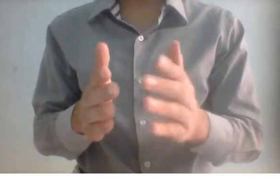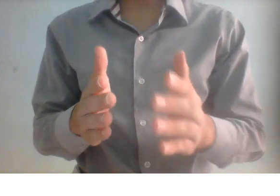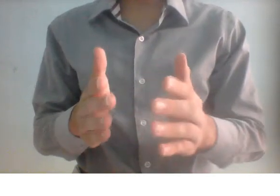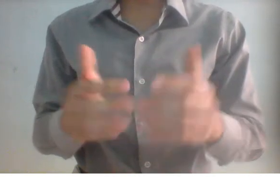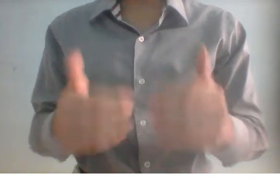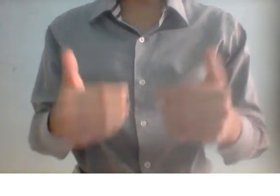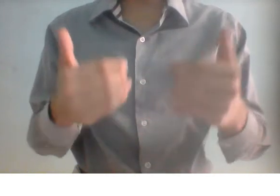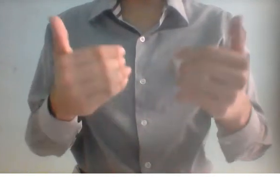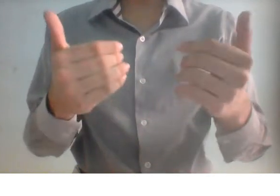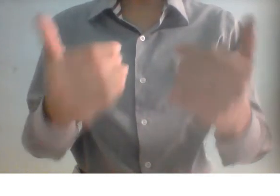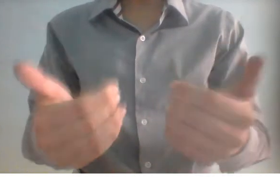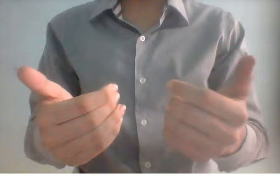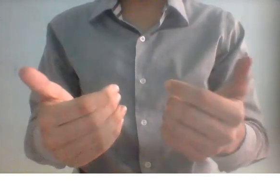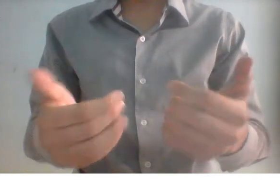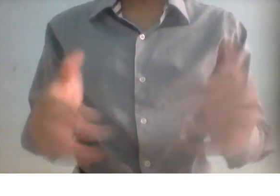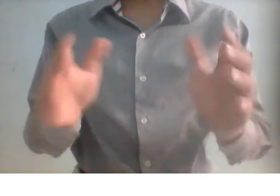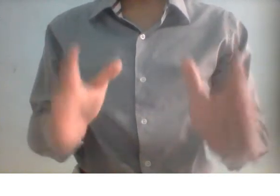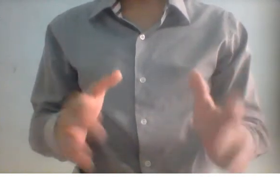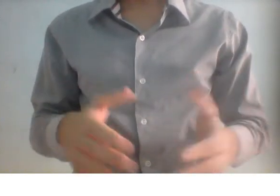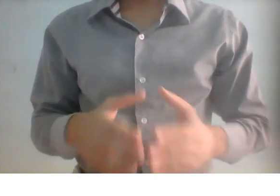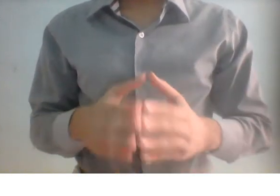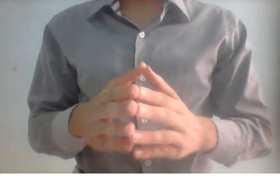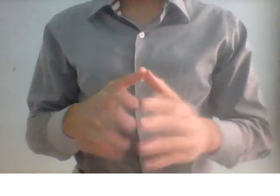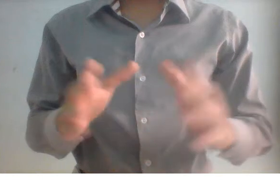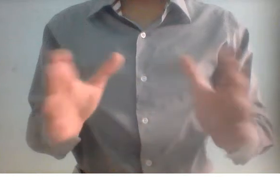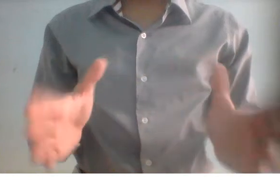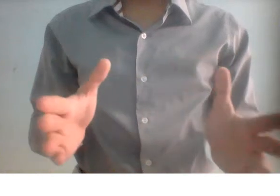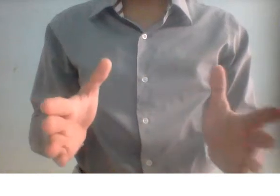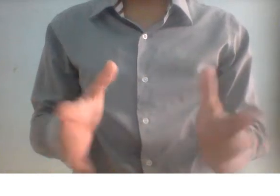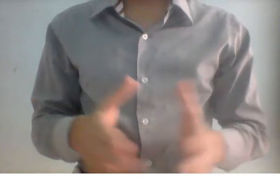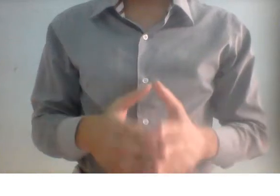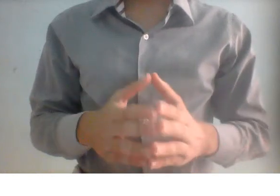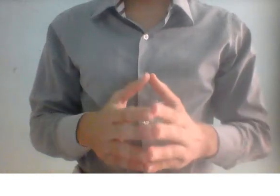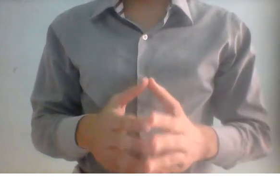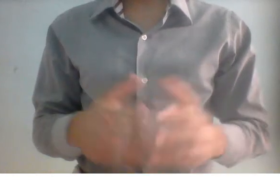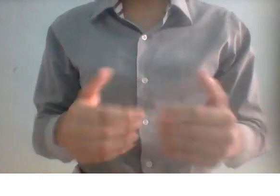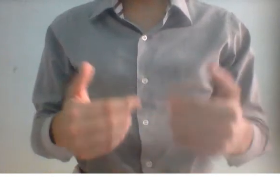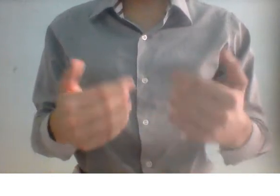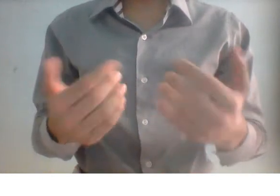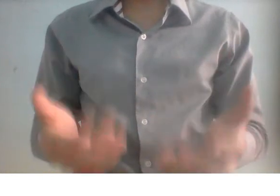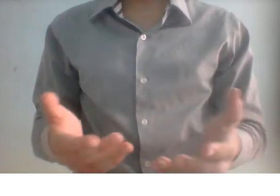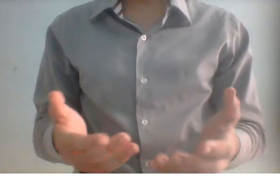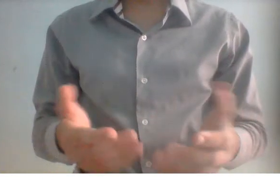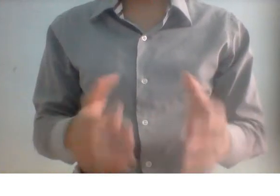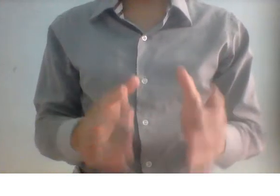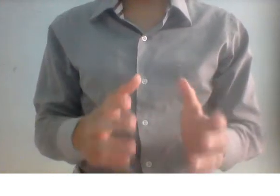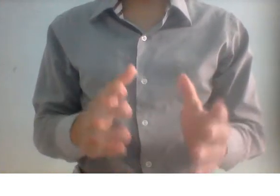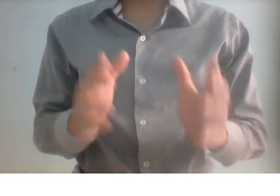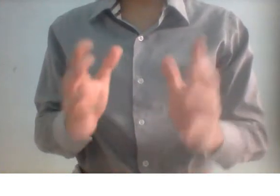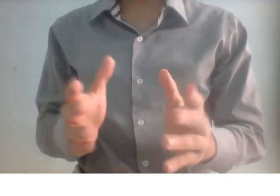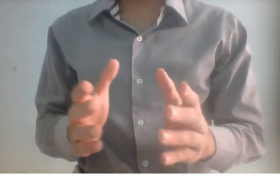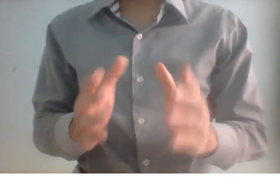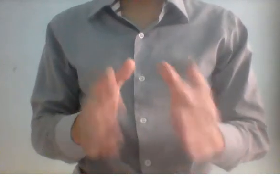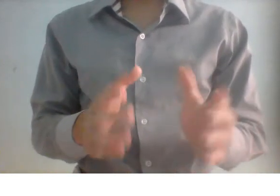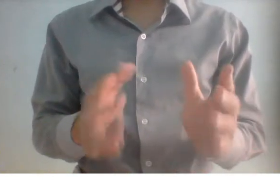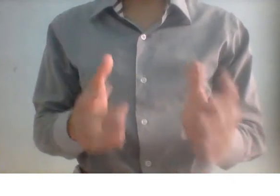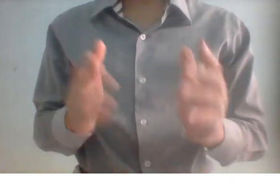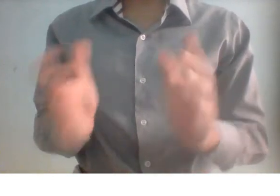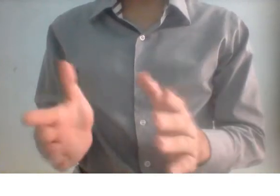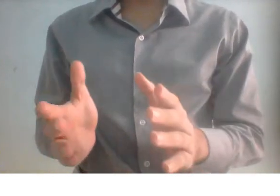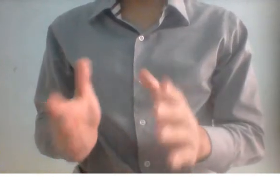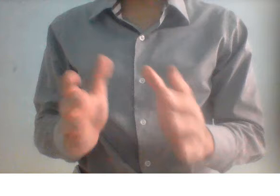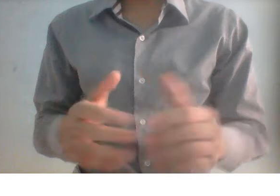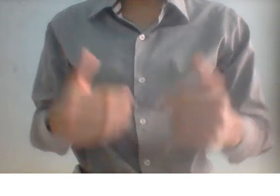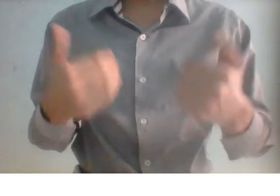ser Pemex, sino que va a ser esta empresa. Además, otros personajes por ahí destacaron que este tipo de acciones puede llevar a un tema de